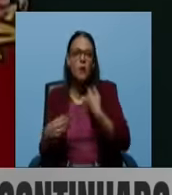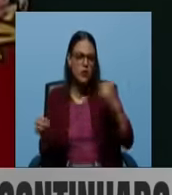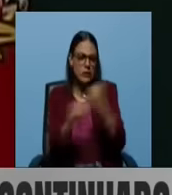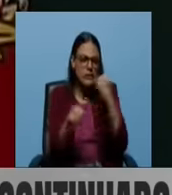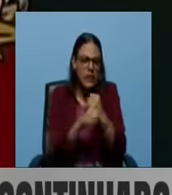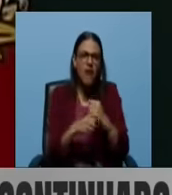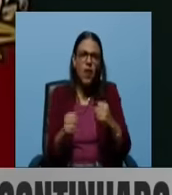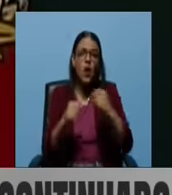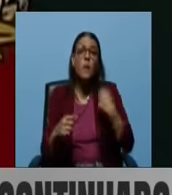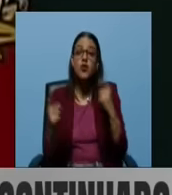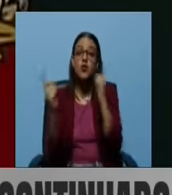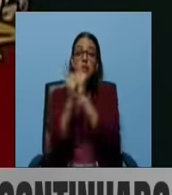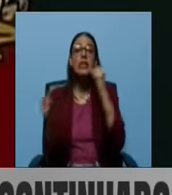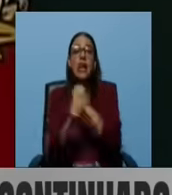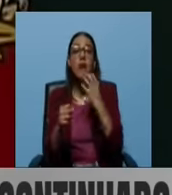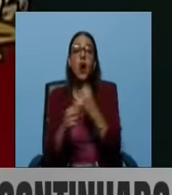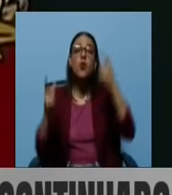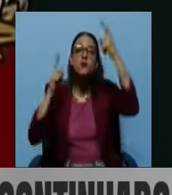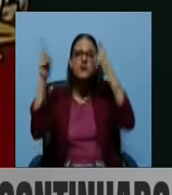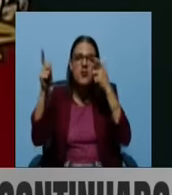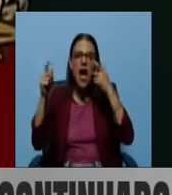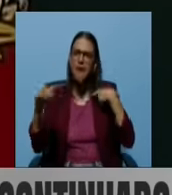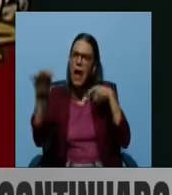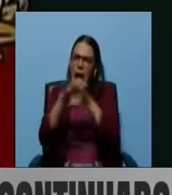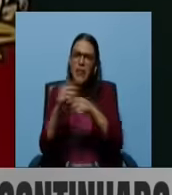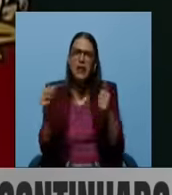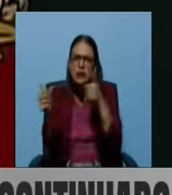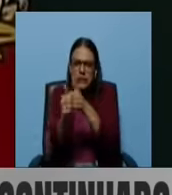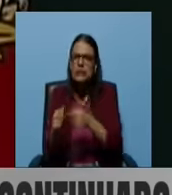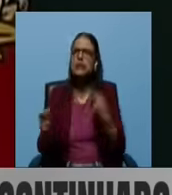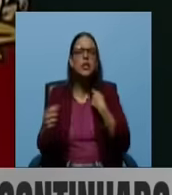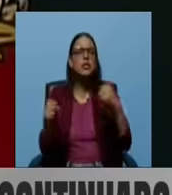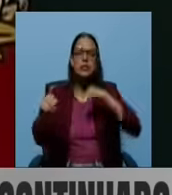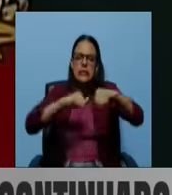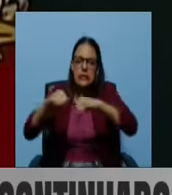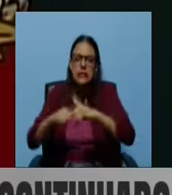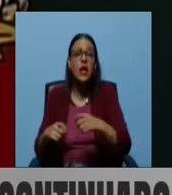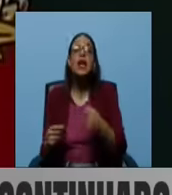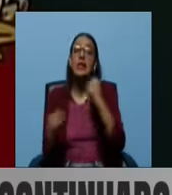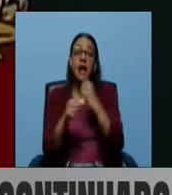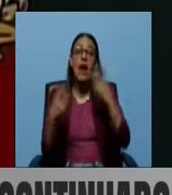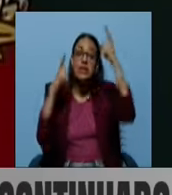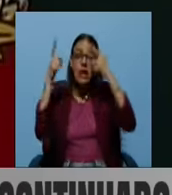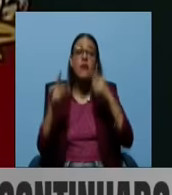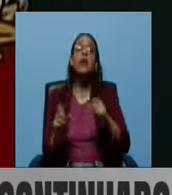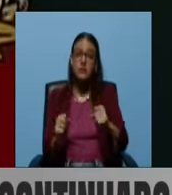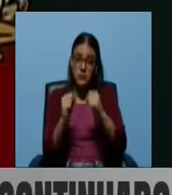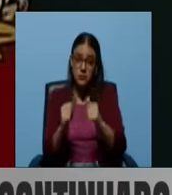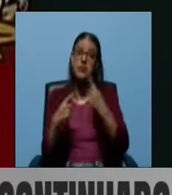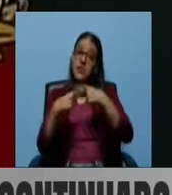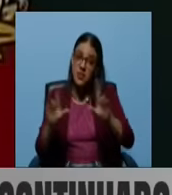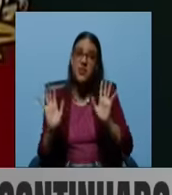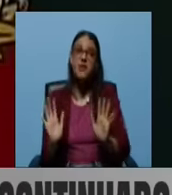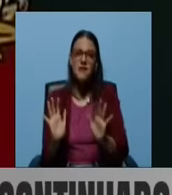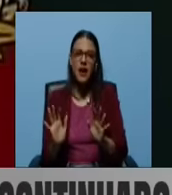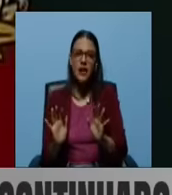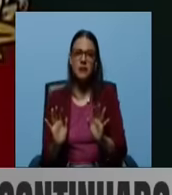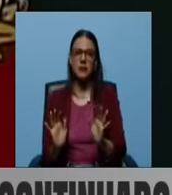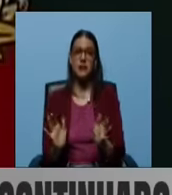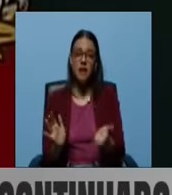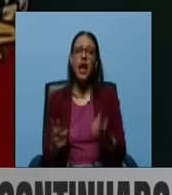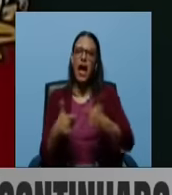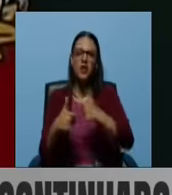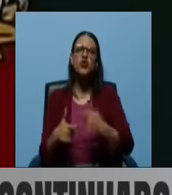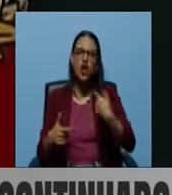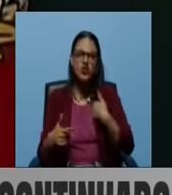es trabajar con Chávez y otra trabajar para Chávez. Trabajar con Chávez es distinto. Y no veía al comandante.